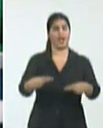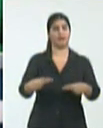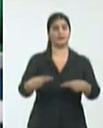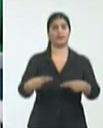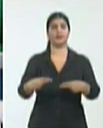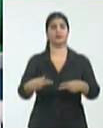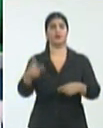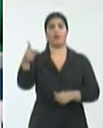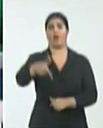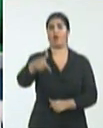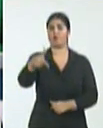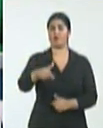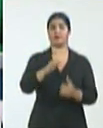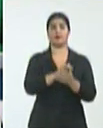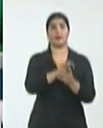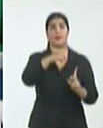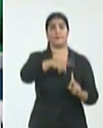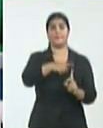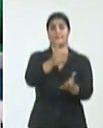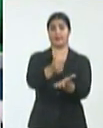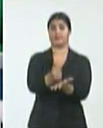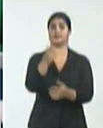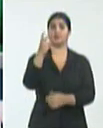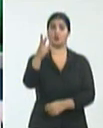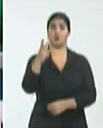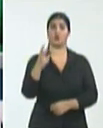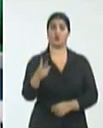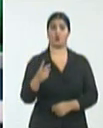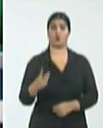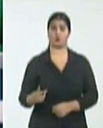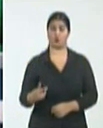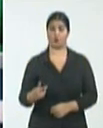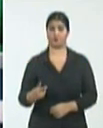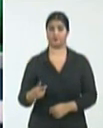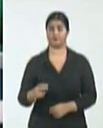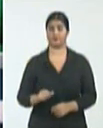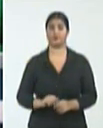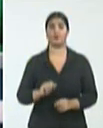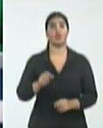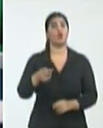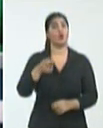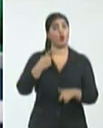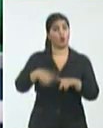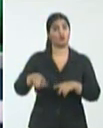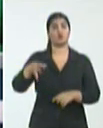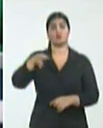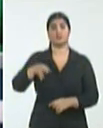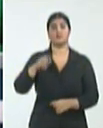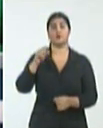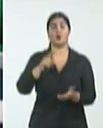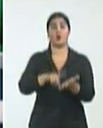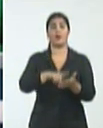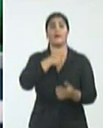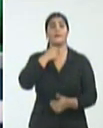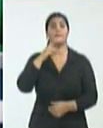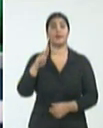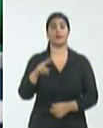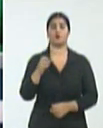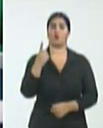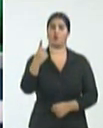y Matanzas, 2 de cada uno, y del municipio de Perico fallece una persona con